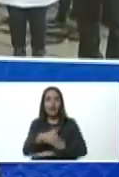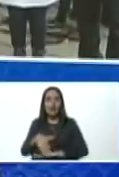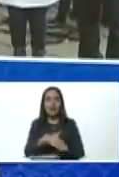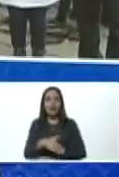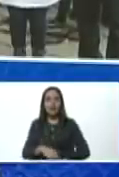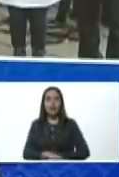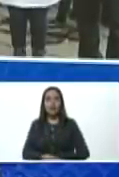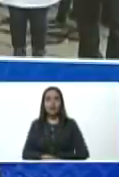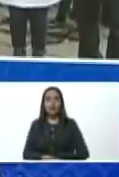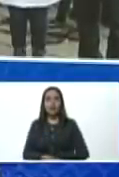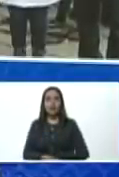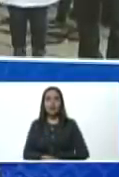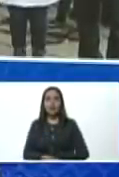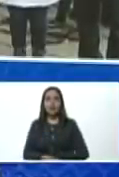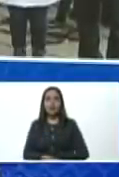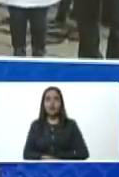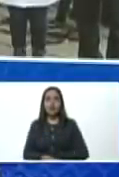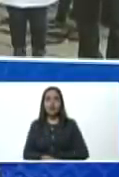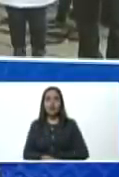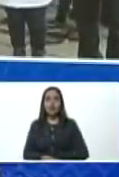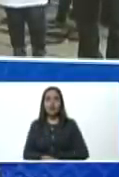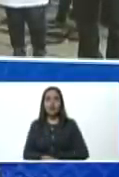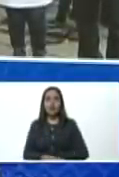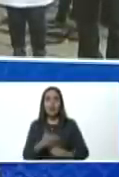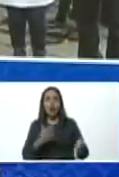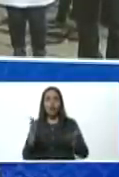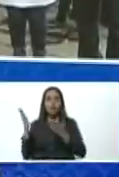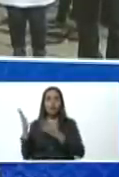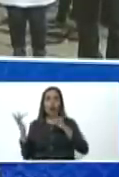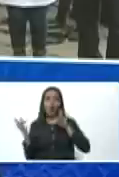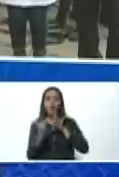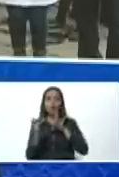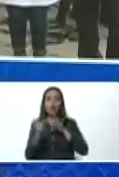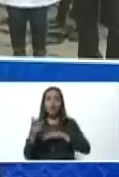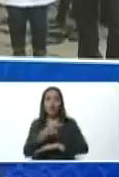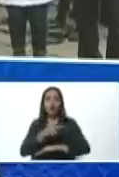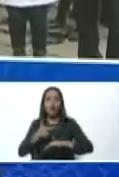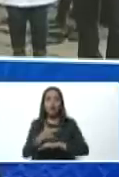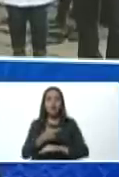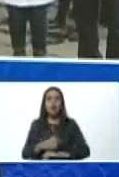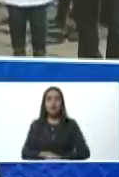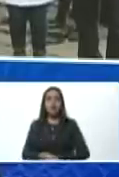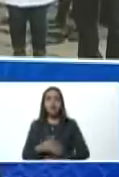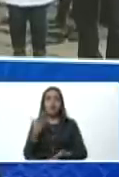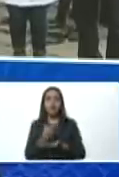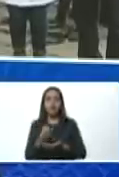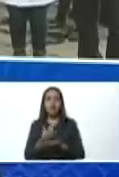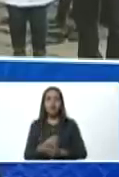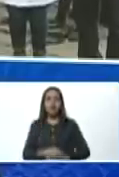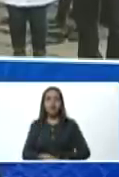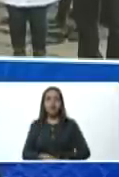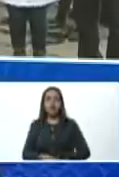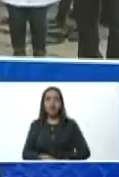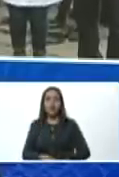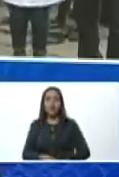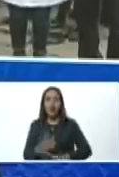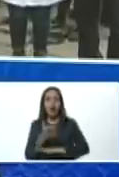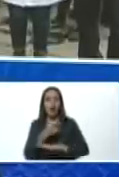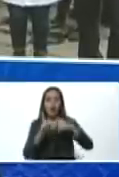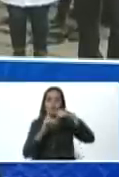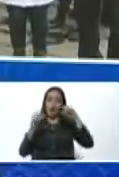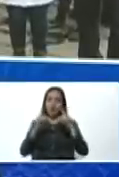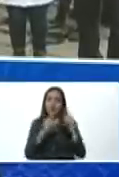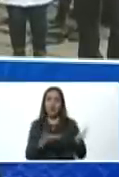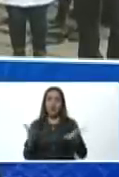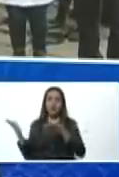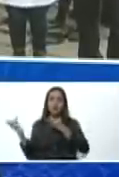Antonio Calderón, en Caripe. Adelante, gobernadora, la gobernadora estrella, Yelitze Santaella,